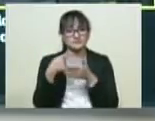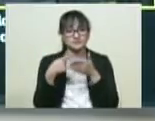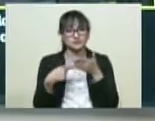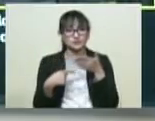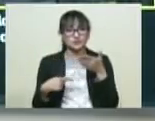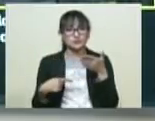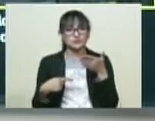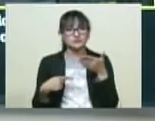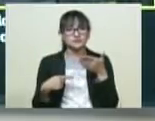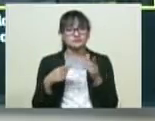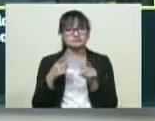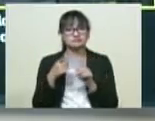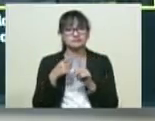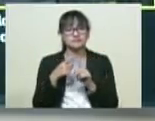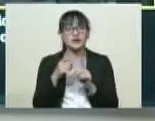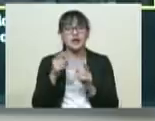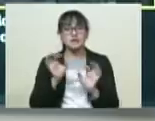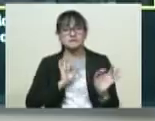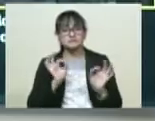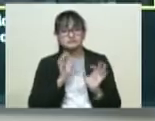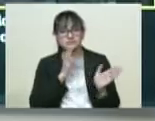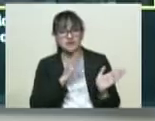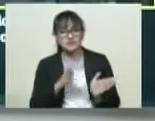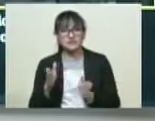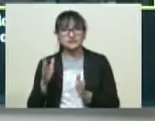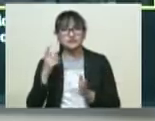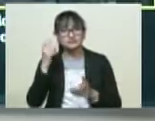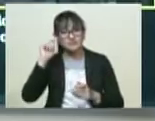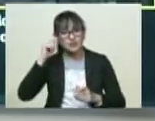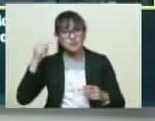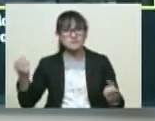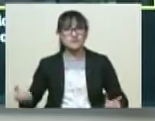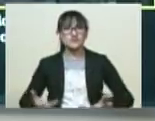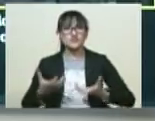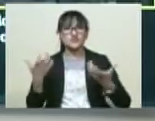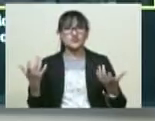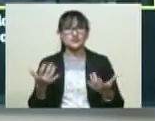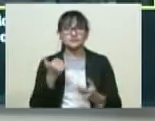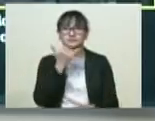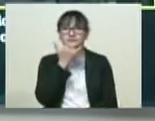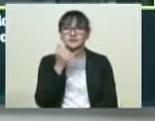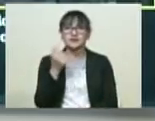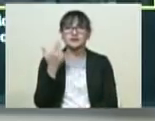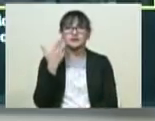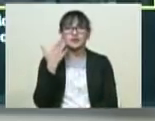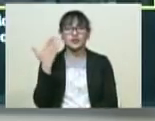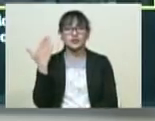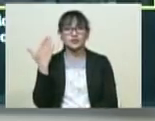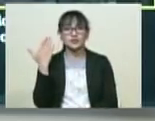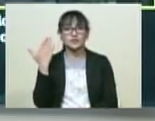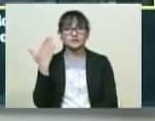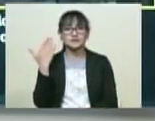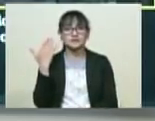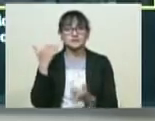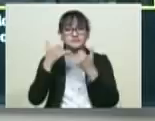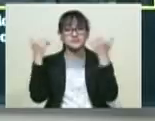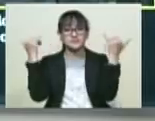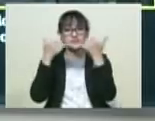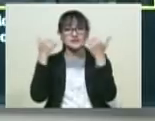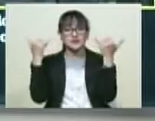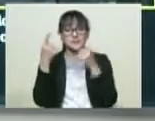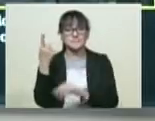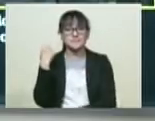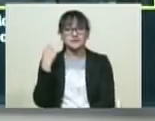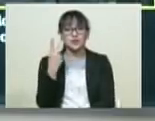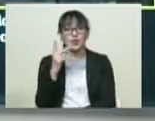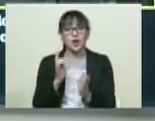participaron en la planificación del incendio ocurrido en los galpones de Corpo Miranda el pasado